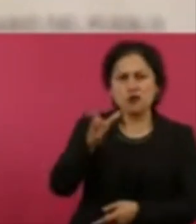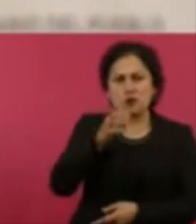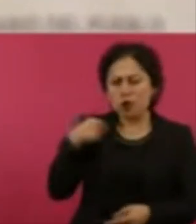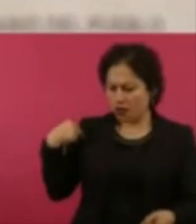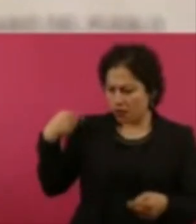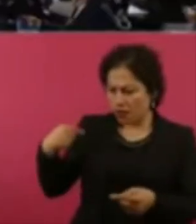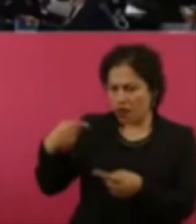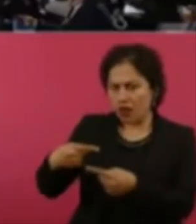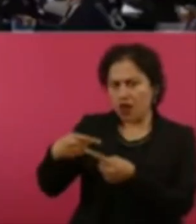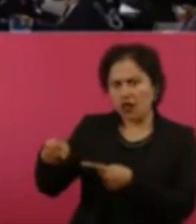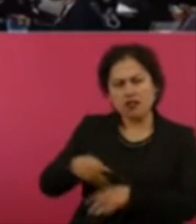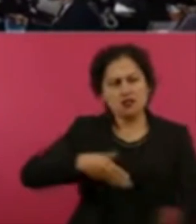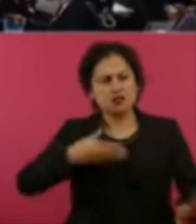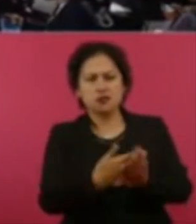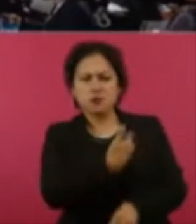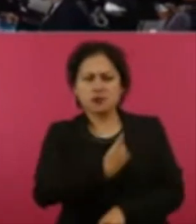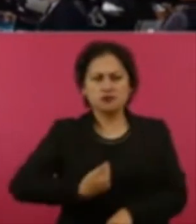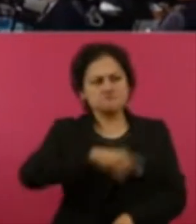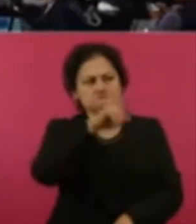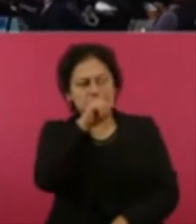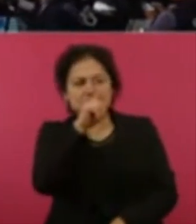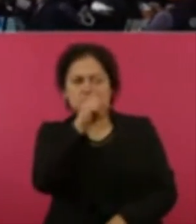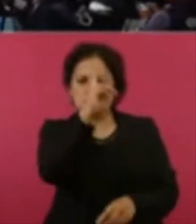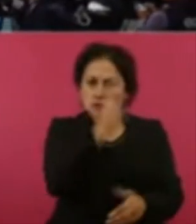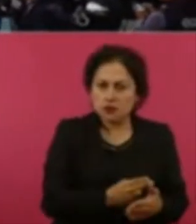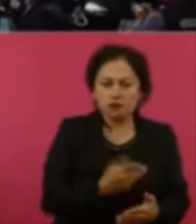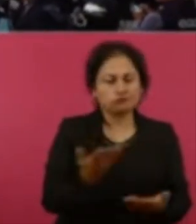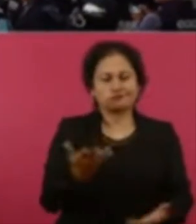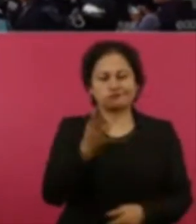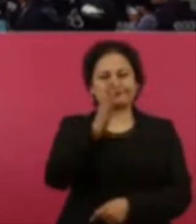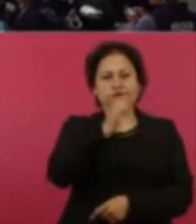silenciar al presidente de México. Muchas gracias, presidente.